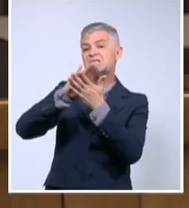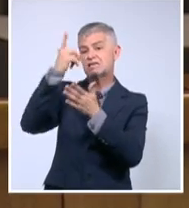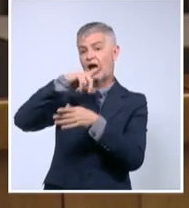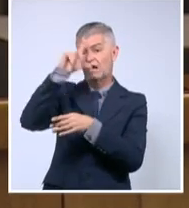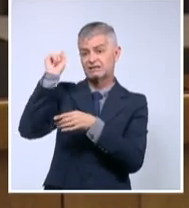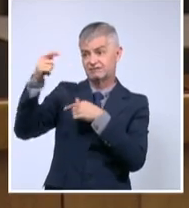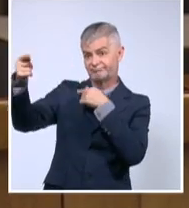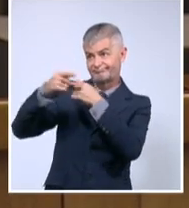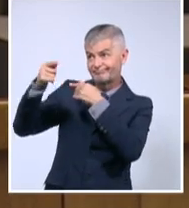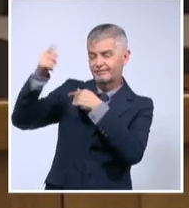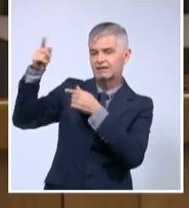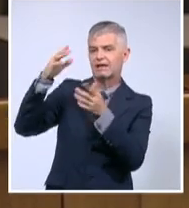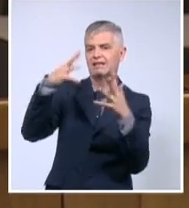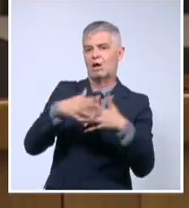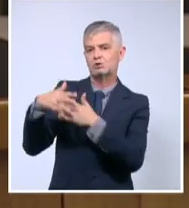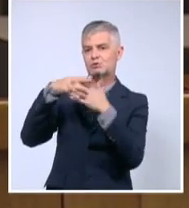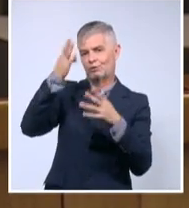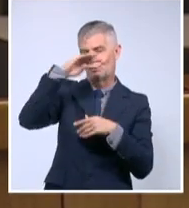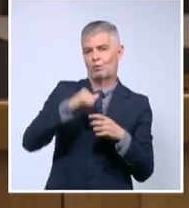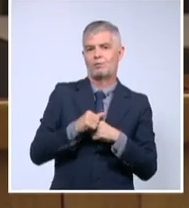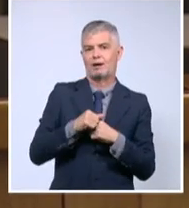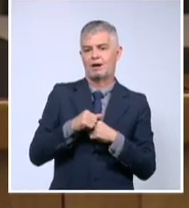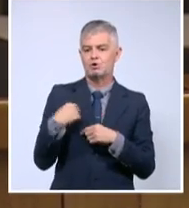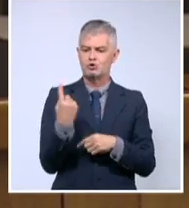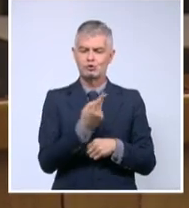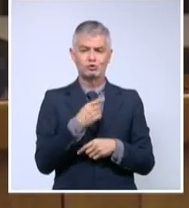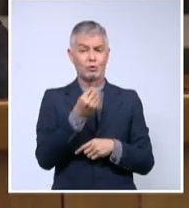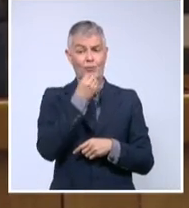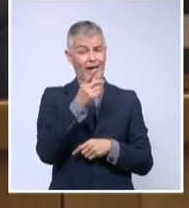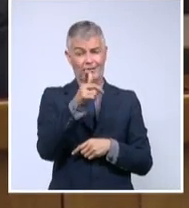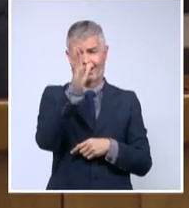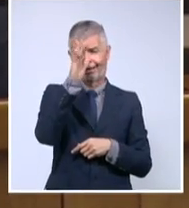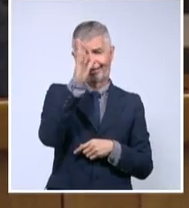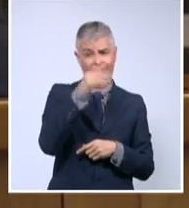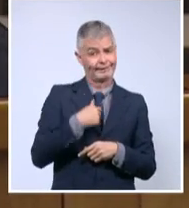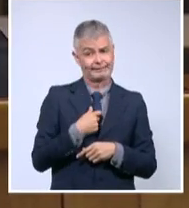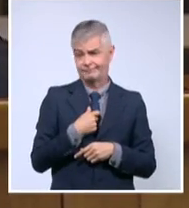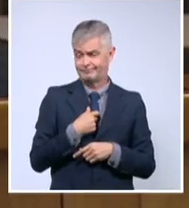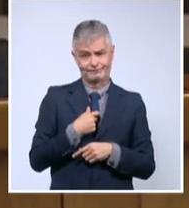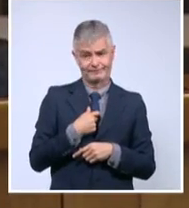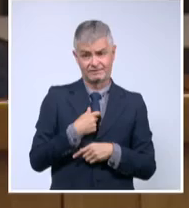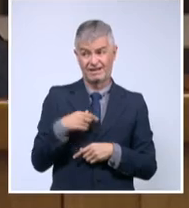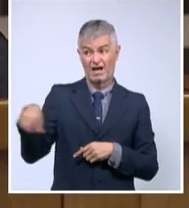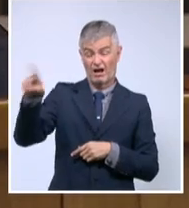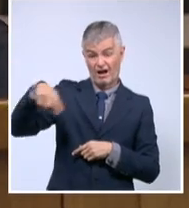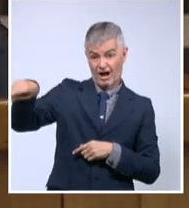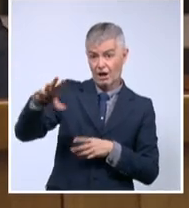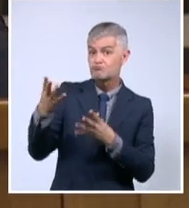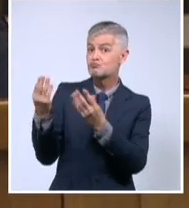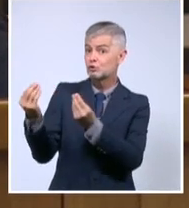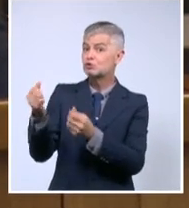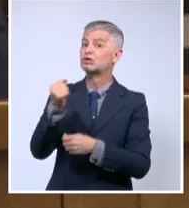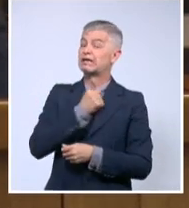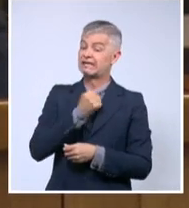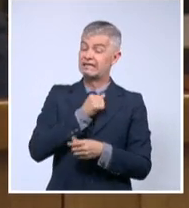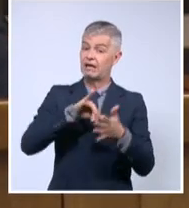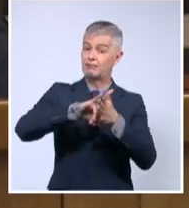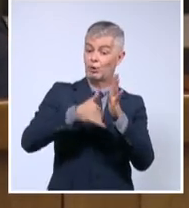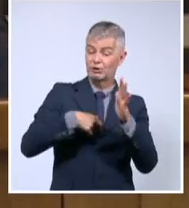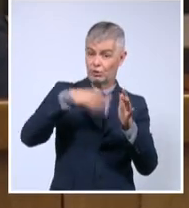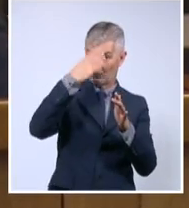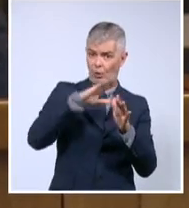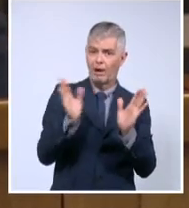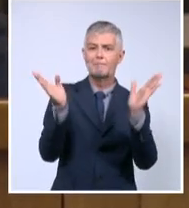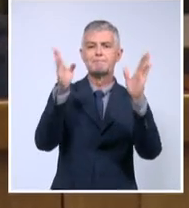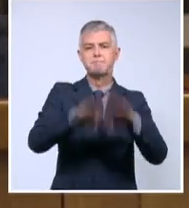complejo y más agresivo que nunca y no podemos ser ingenuos. Hay un enjambre anexionista queriendo que nuestro proyecto de país se venga